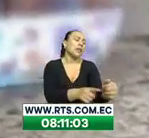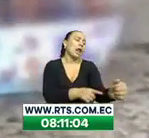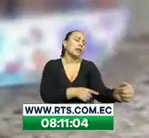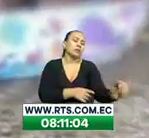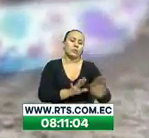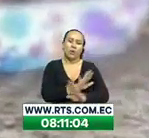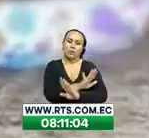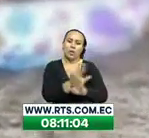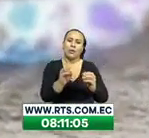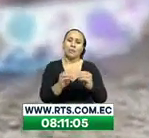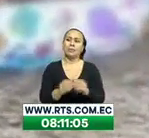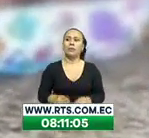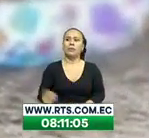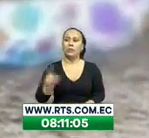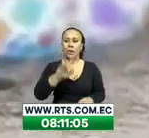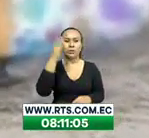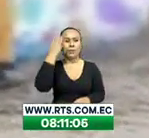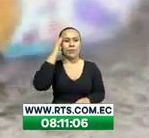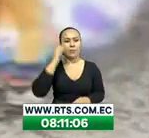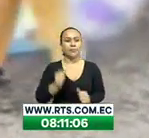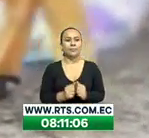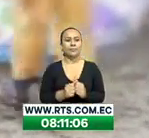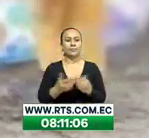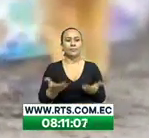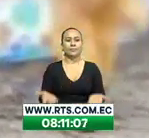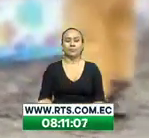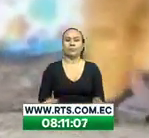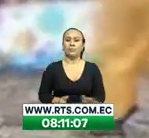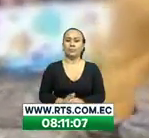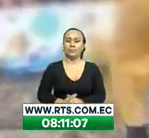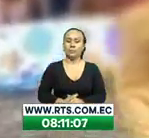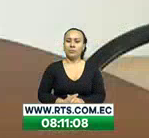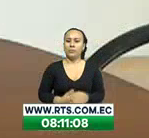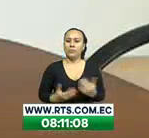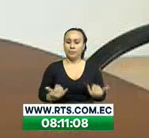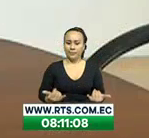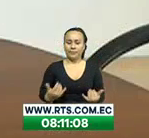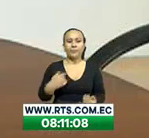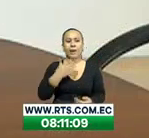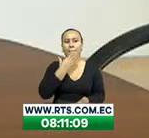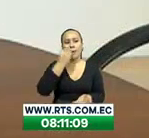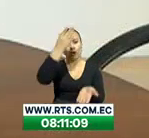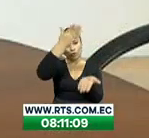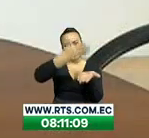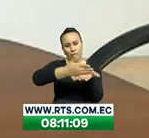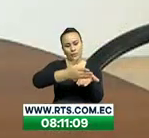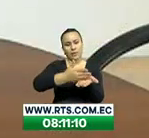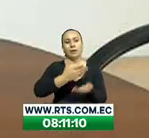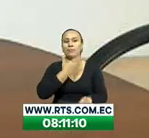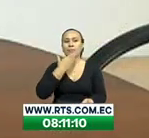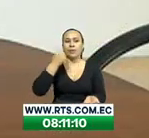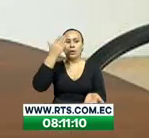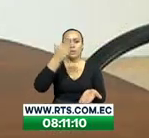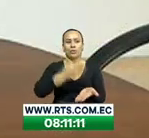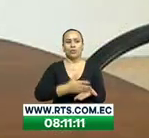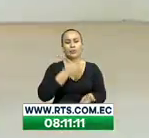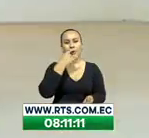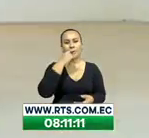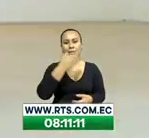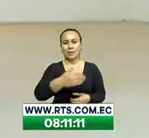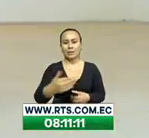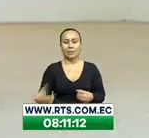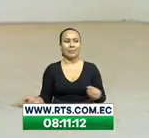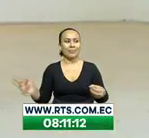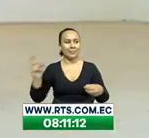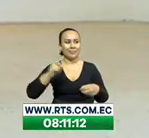Pero con esto que ya pasó, tocará de suspender esa actuación de los niños.